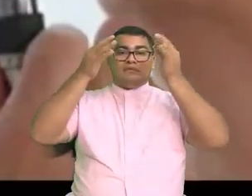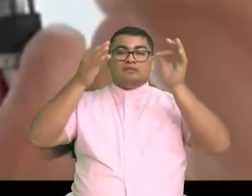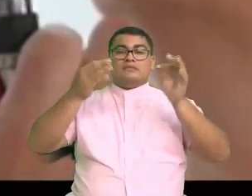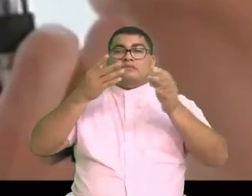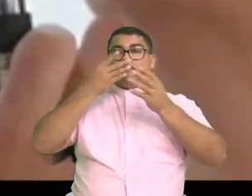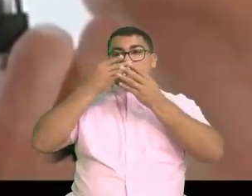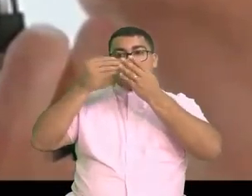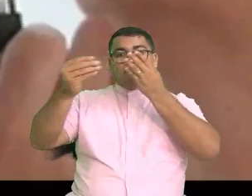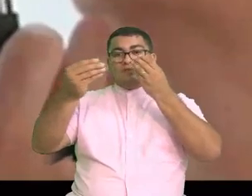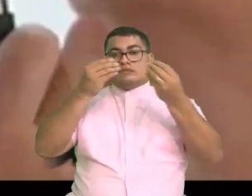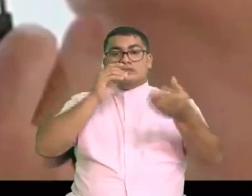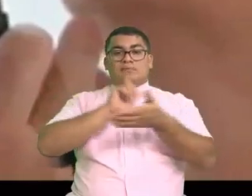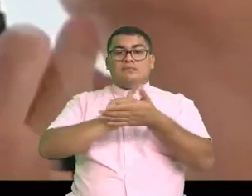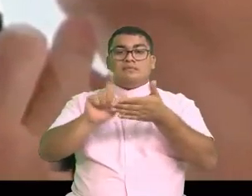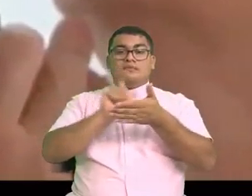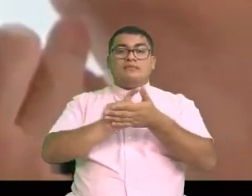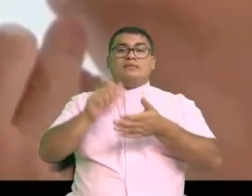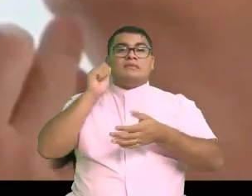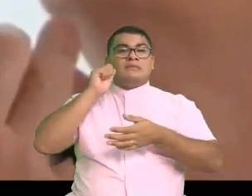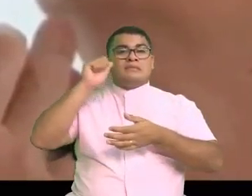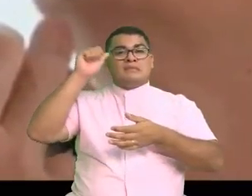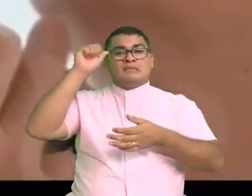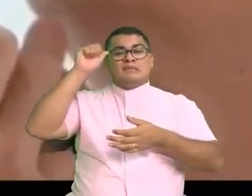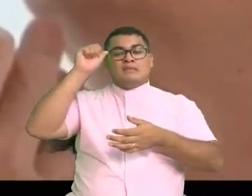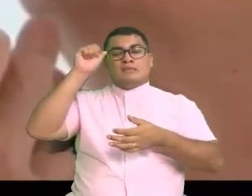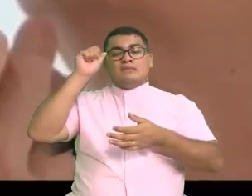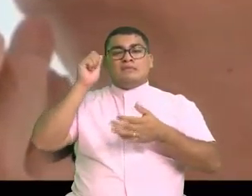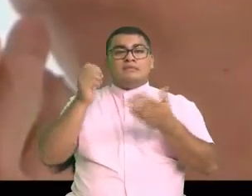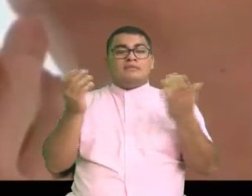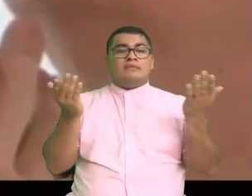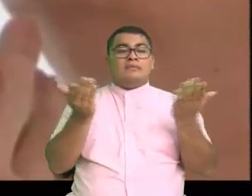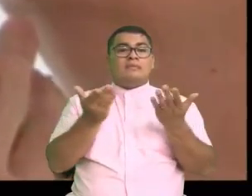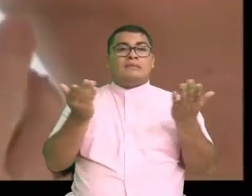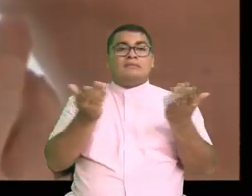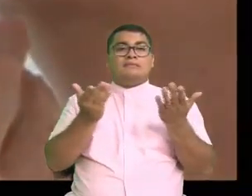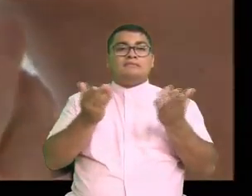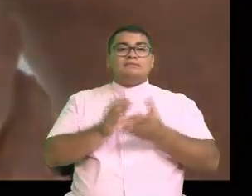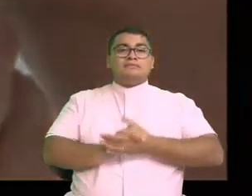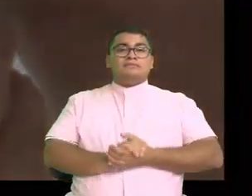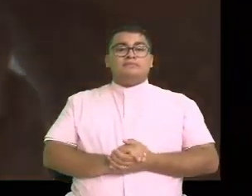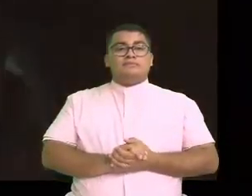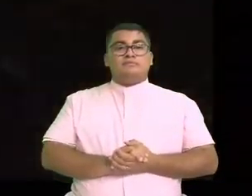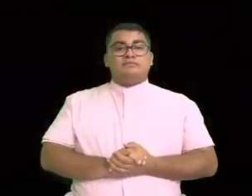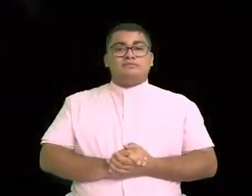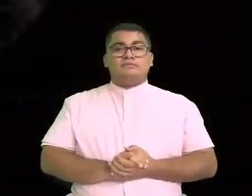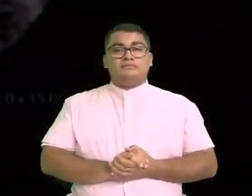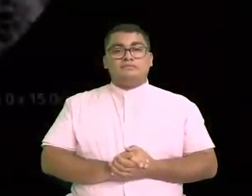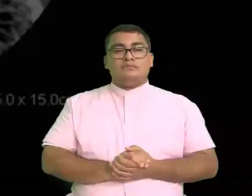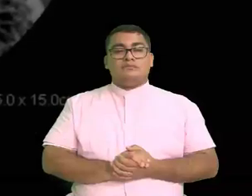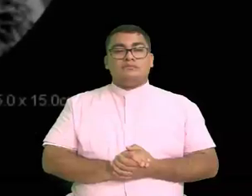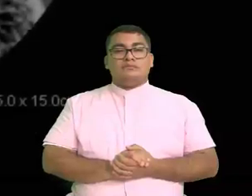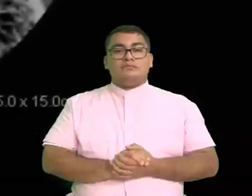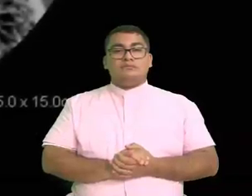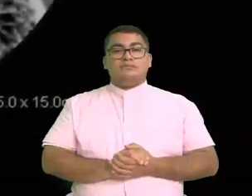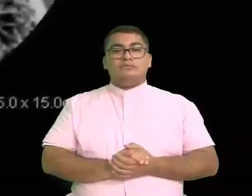le salga. En el caso de un adulto, ¿cómo sería para no estar tomando estos tipos de